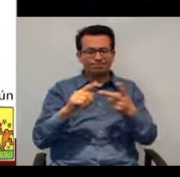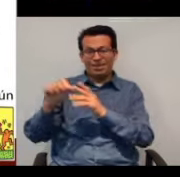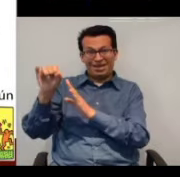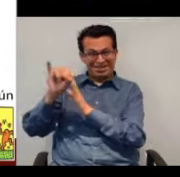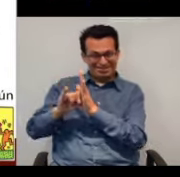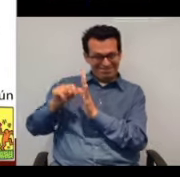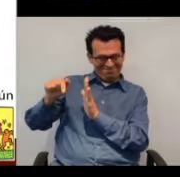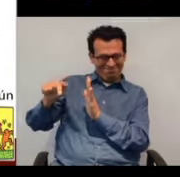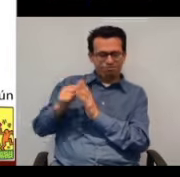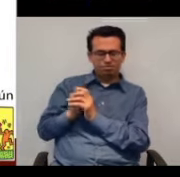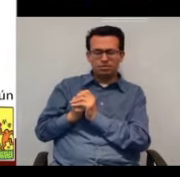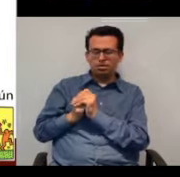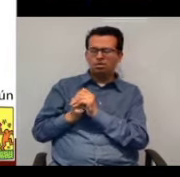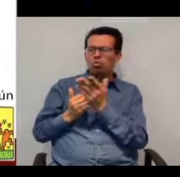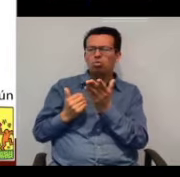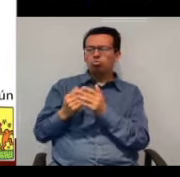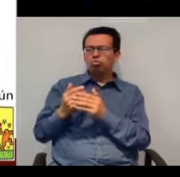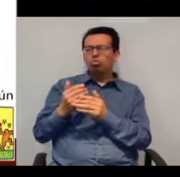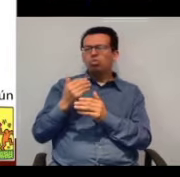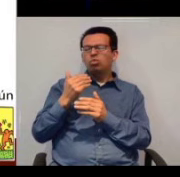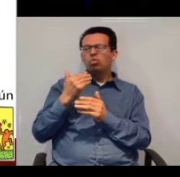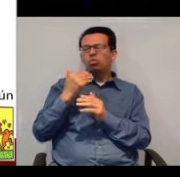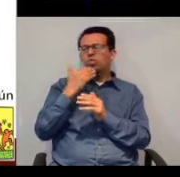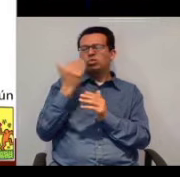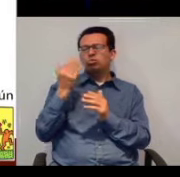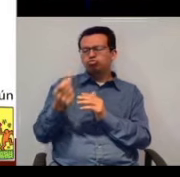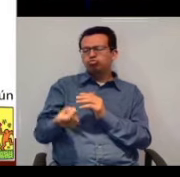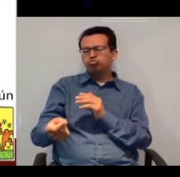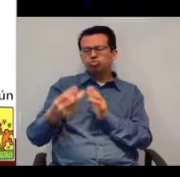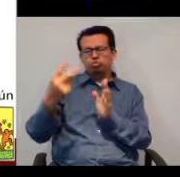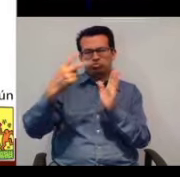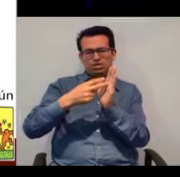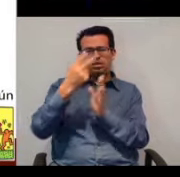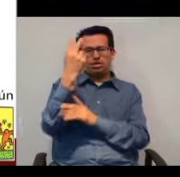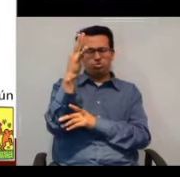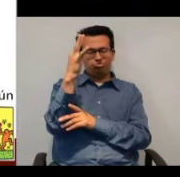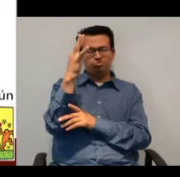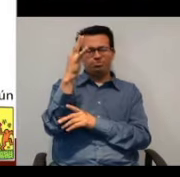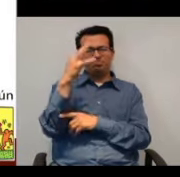índice, va a iniciarse en este 2014,